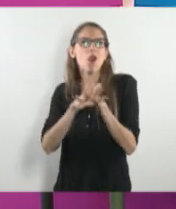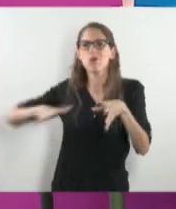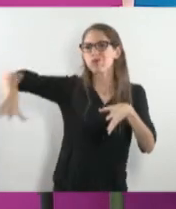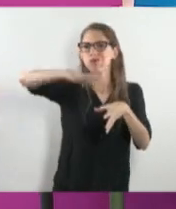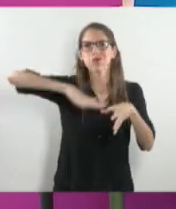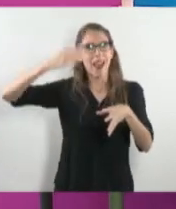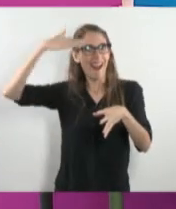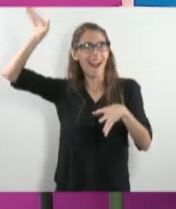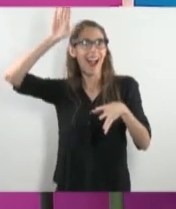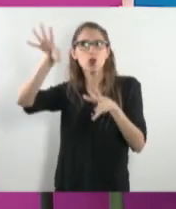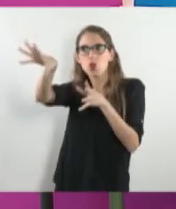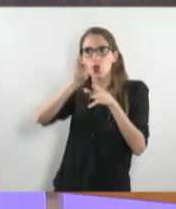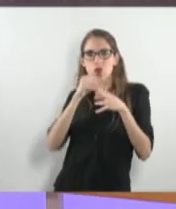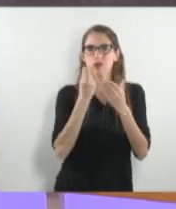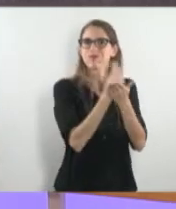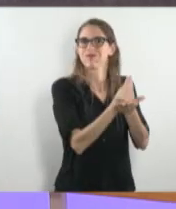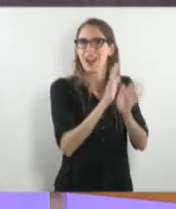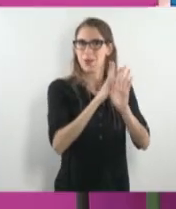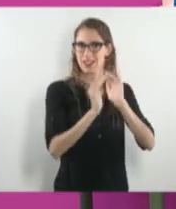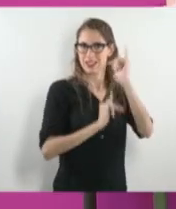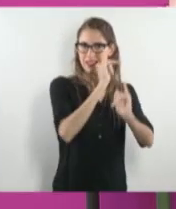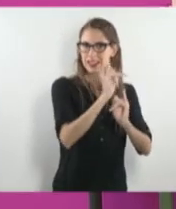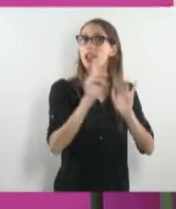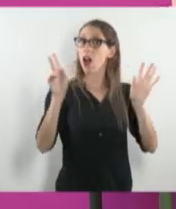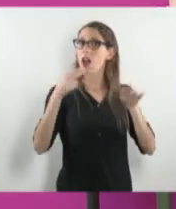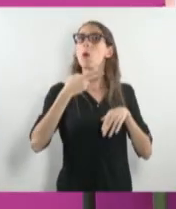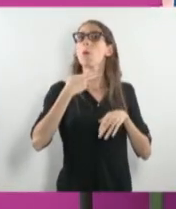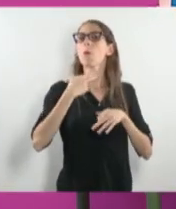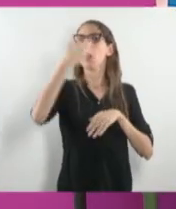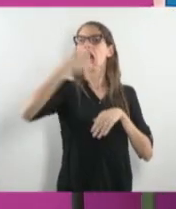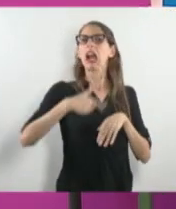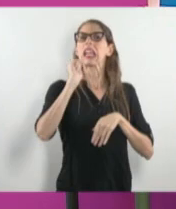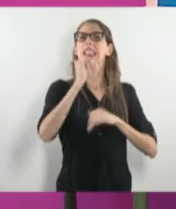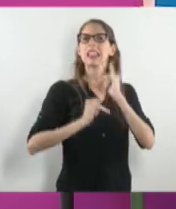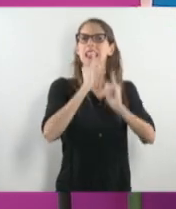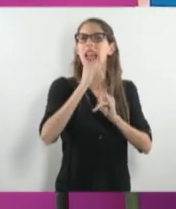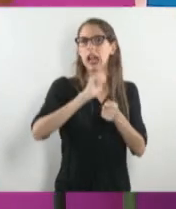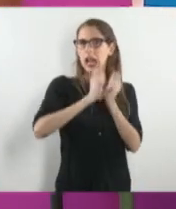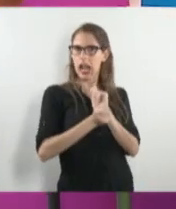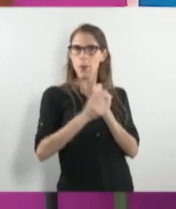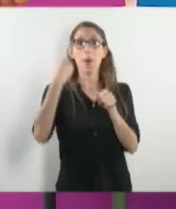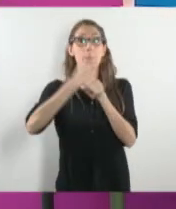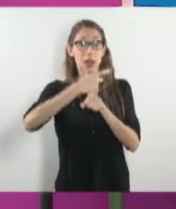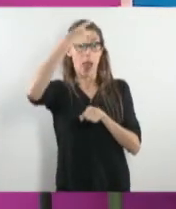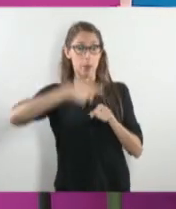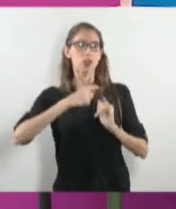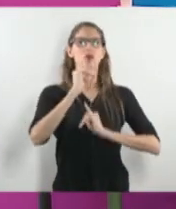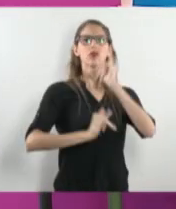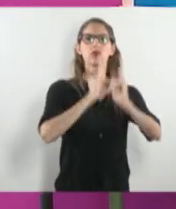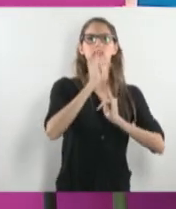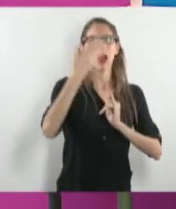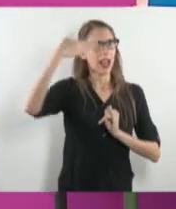desde los cambios de persona. Primero va a hablar en primera persona este gaucho que va a rememorar su